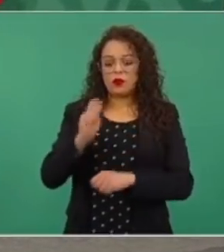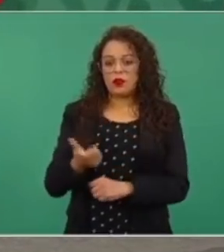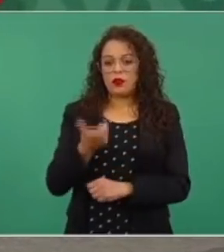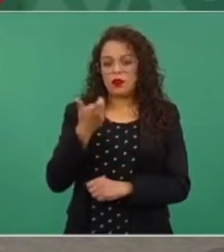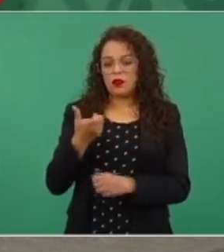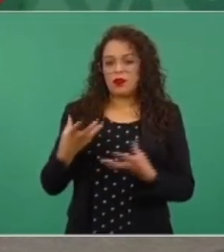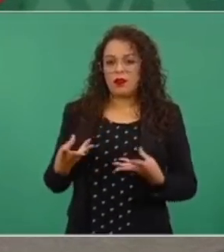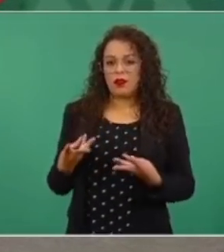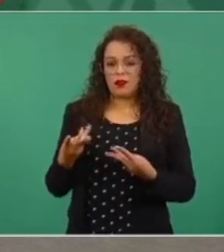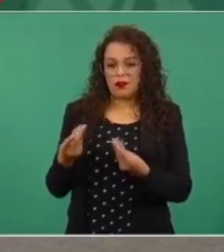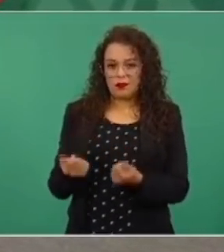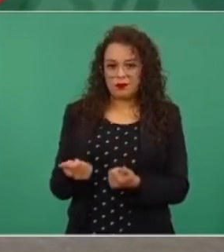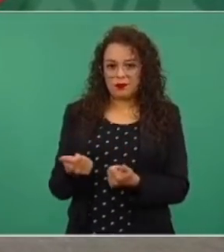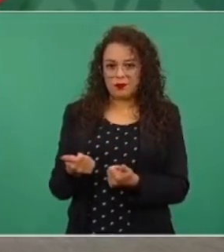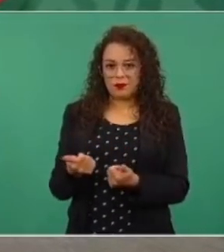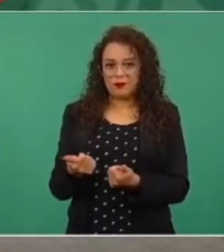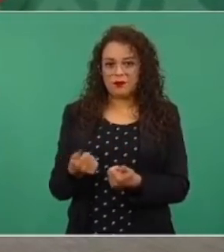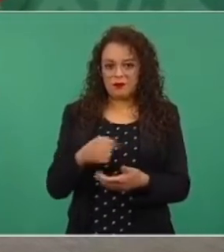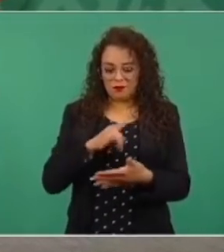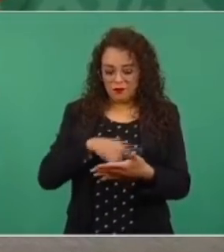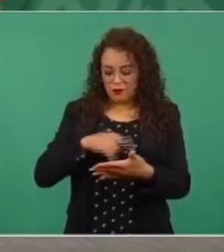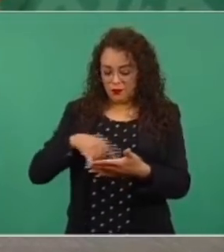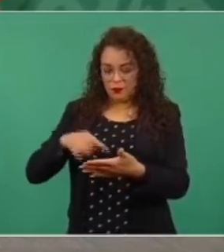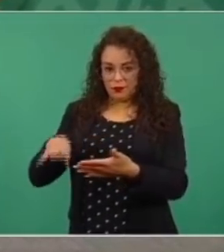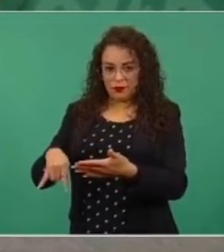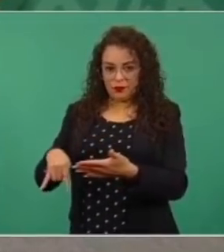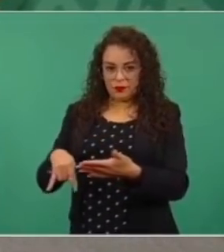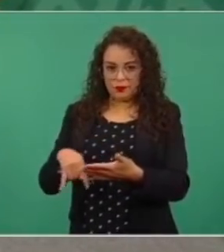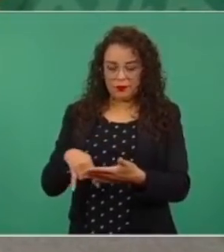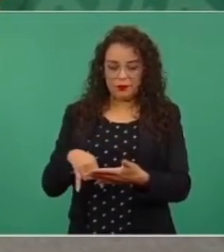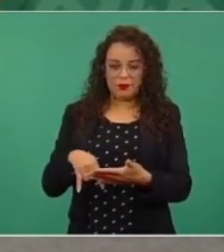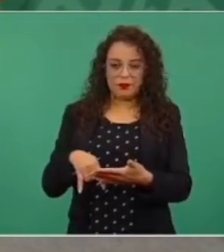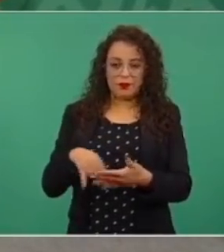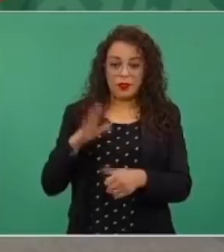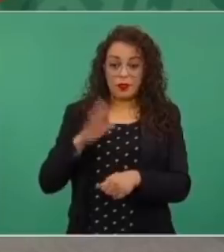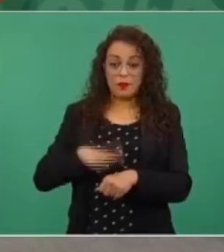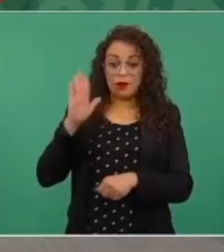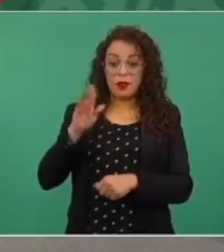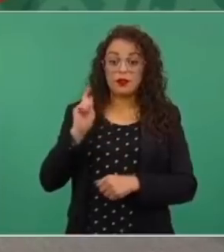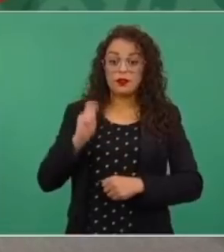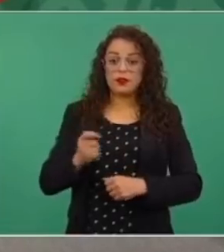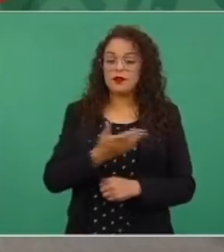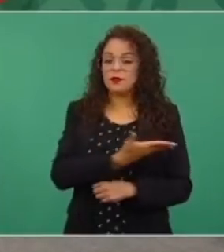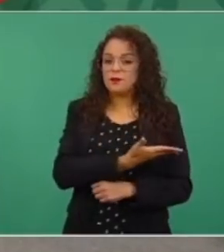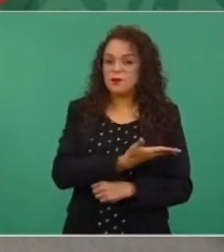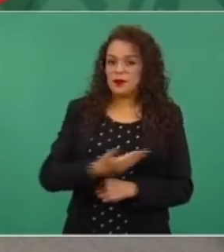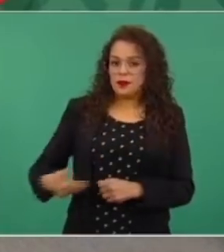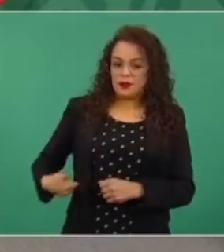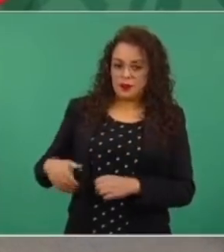gasto, sobre todo en presidencia.